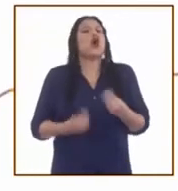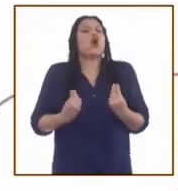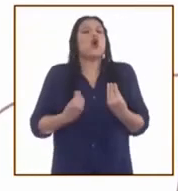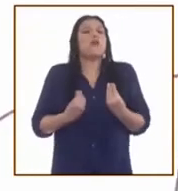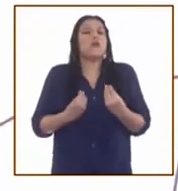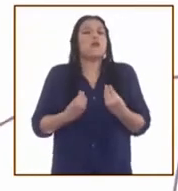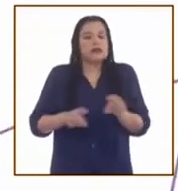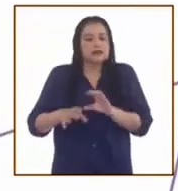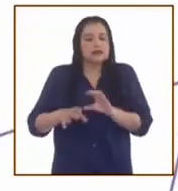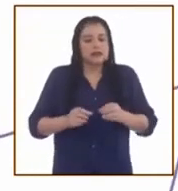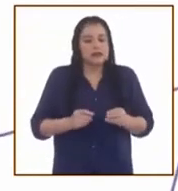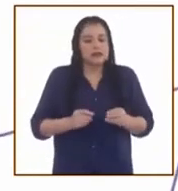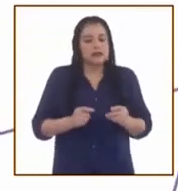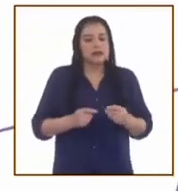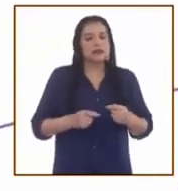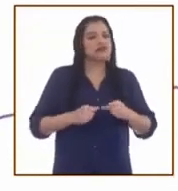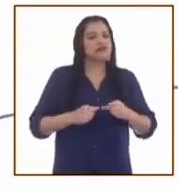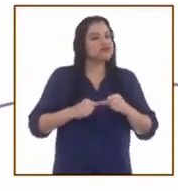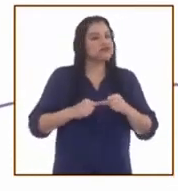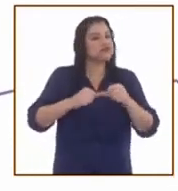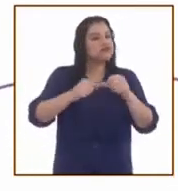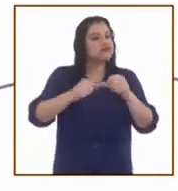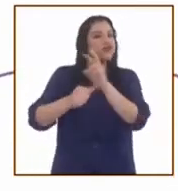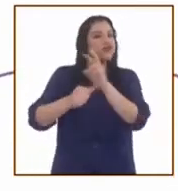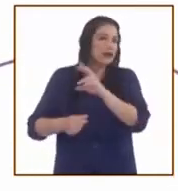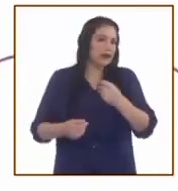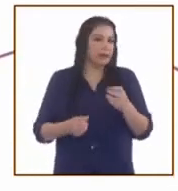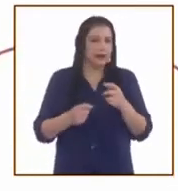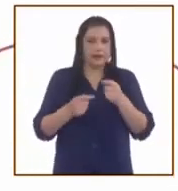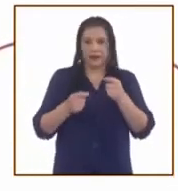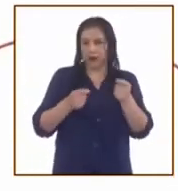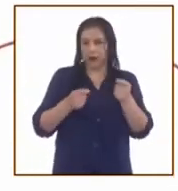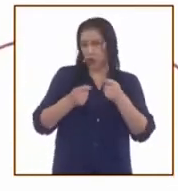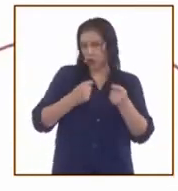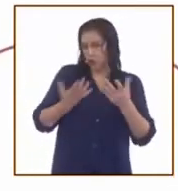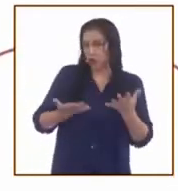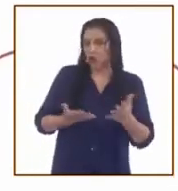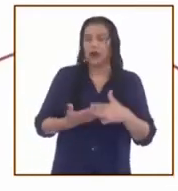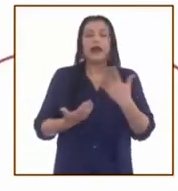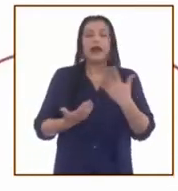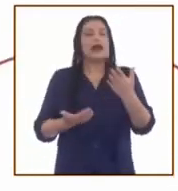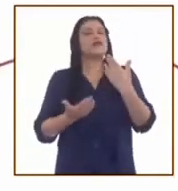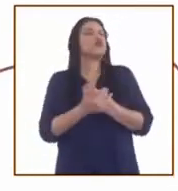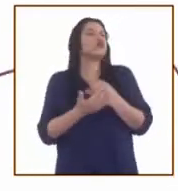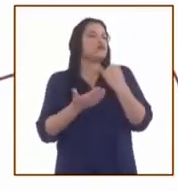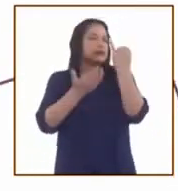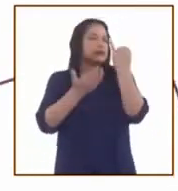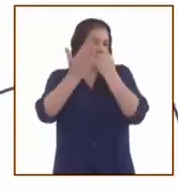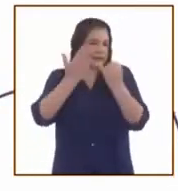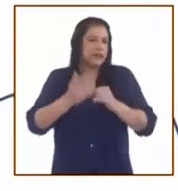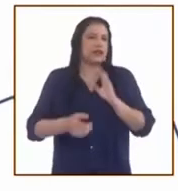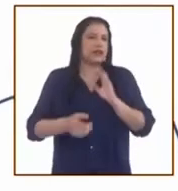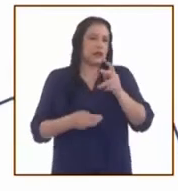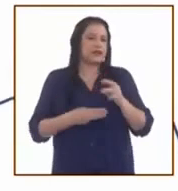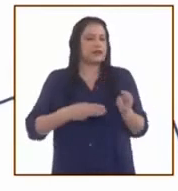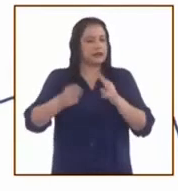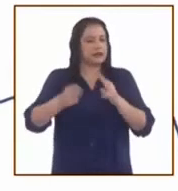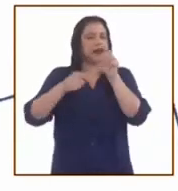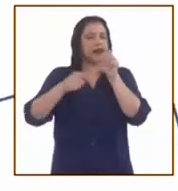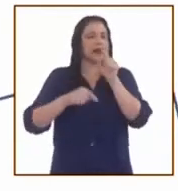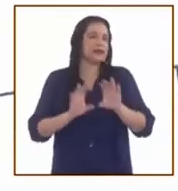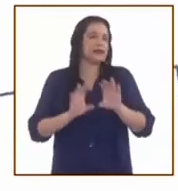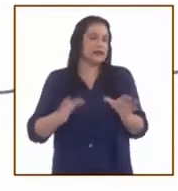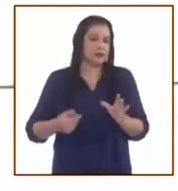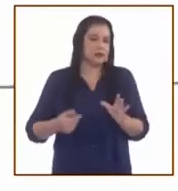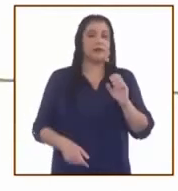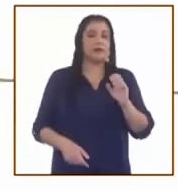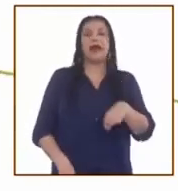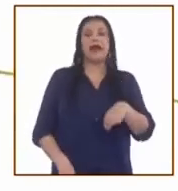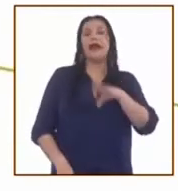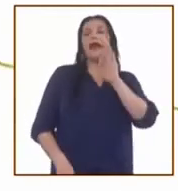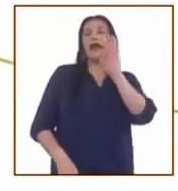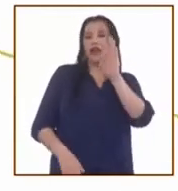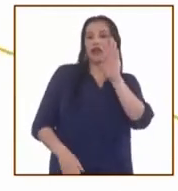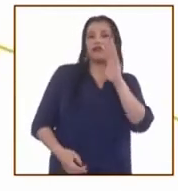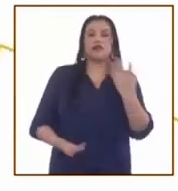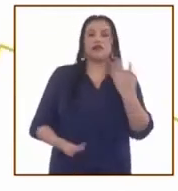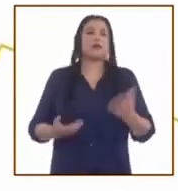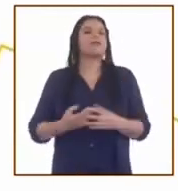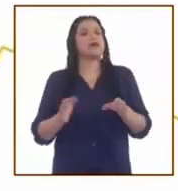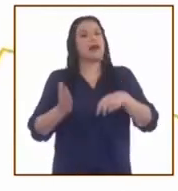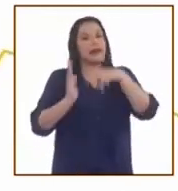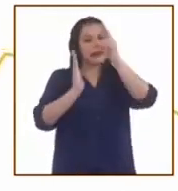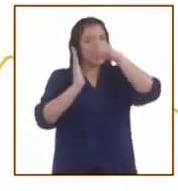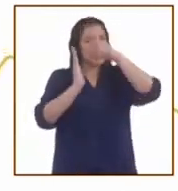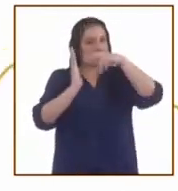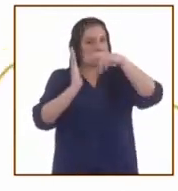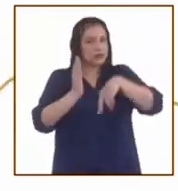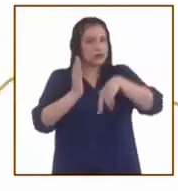variable de control? Etcétera. Es un resumen del diseño de estrategias que realizamos. F. Generación y